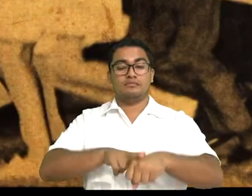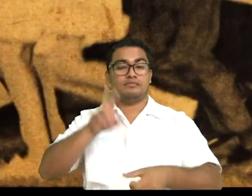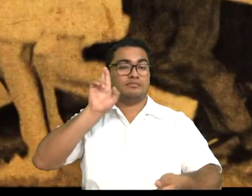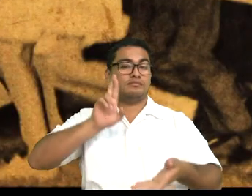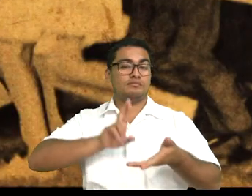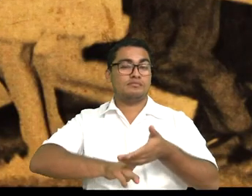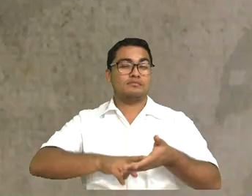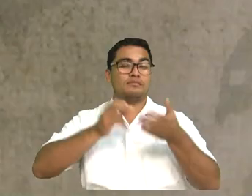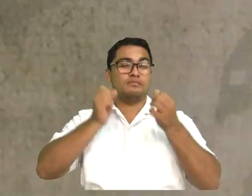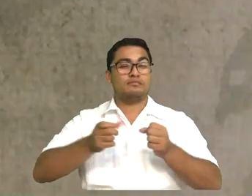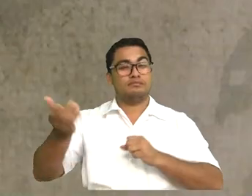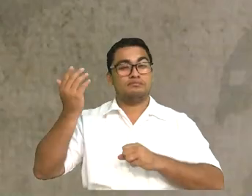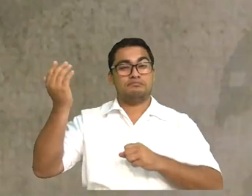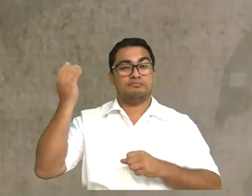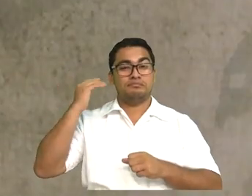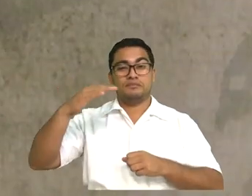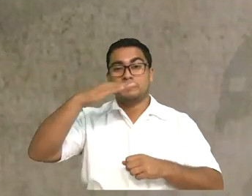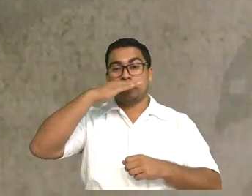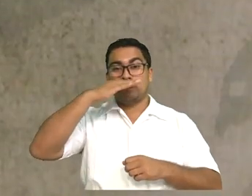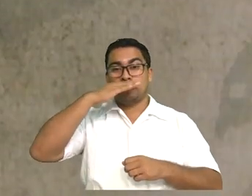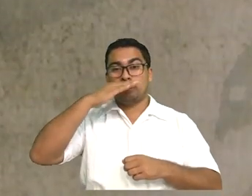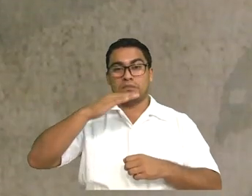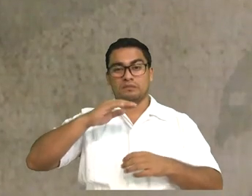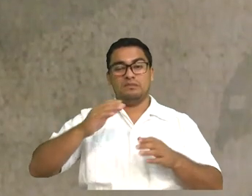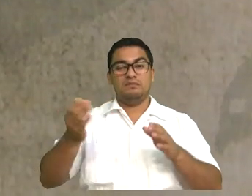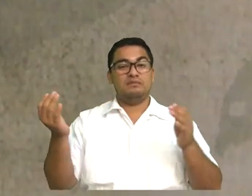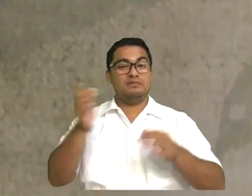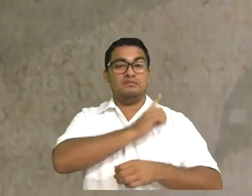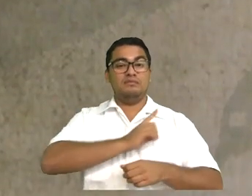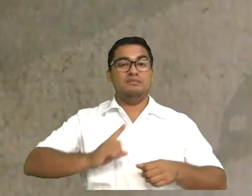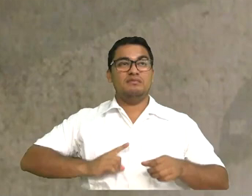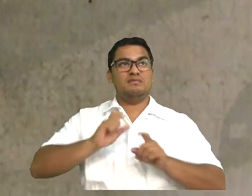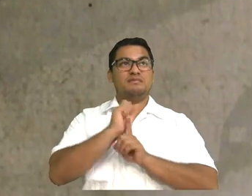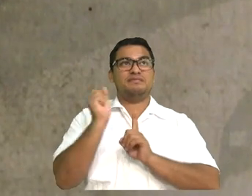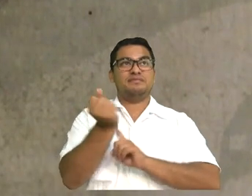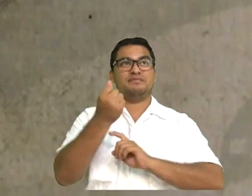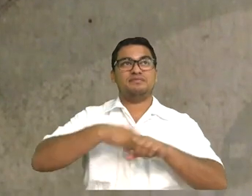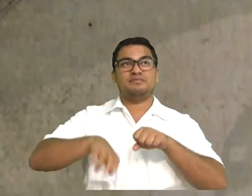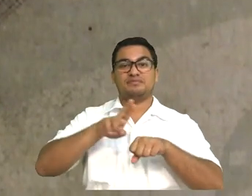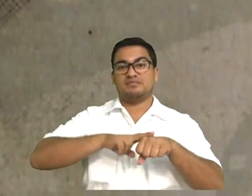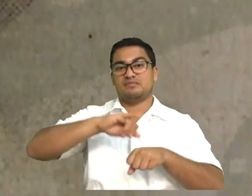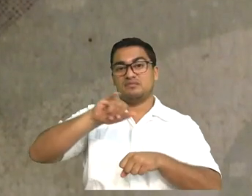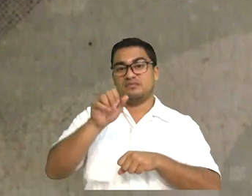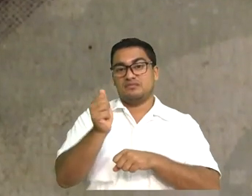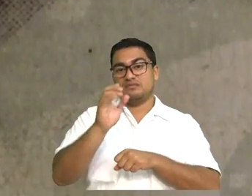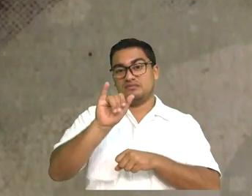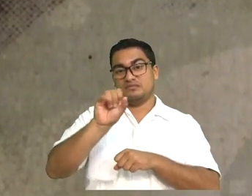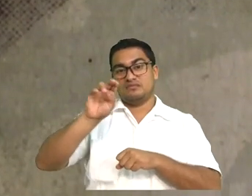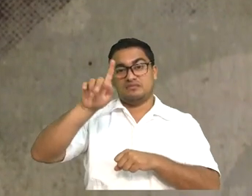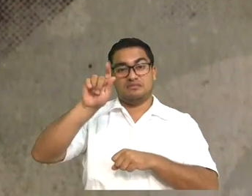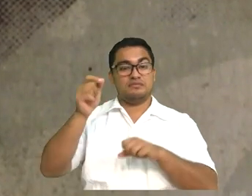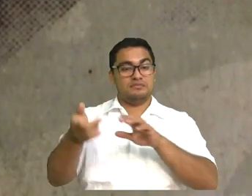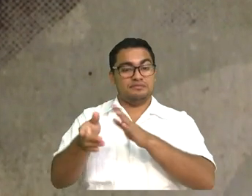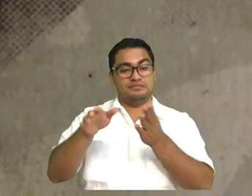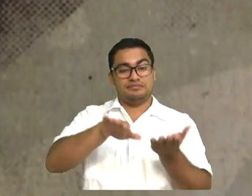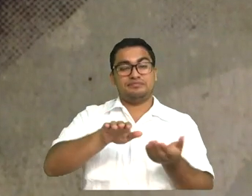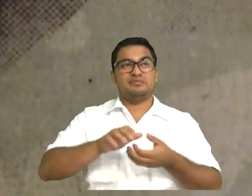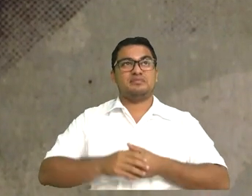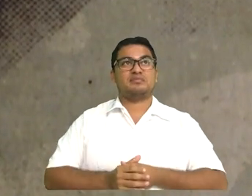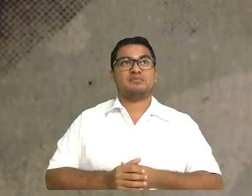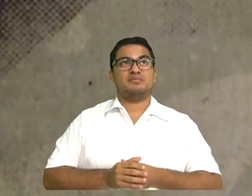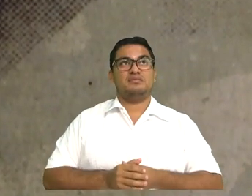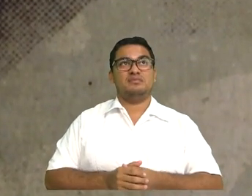del Frente Sandinista de Liberación Nacional y también diputado Jacinto Suárez, quien transitó a otro plano de vida.